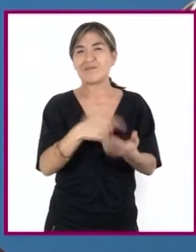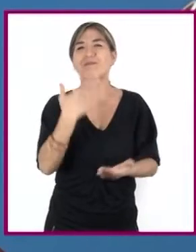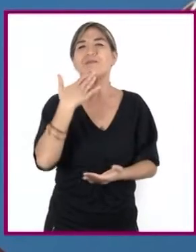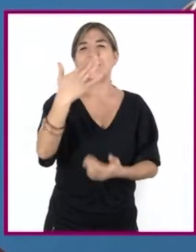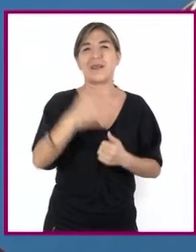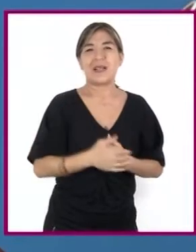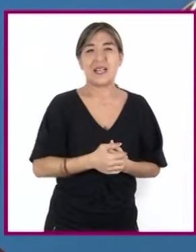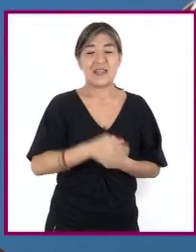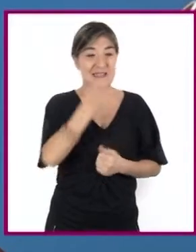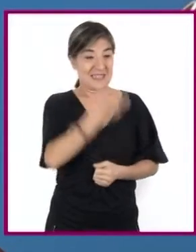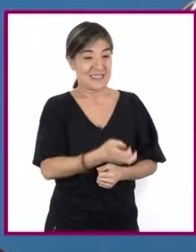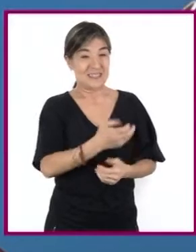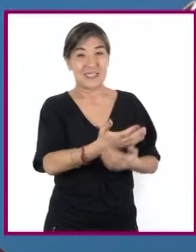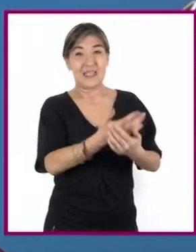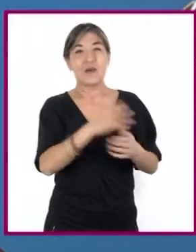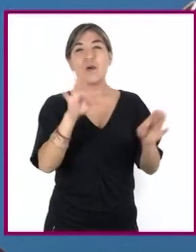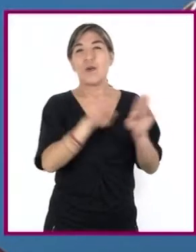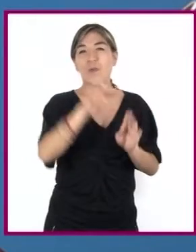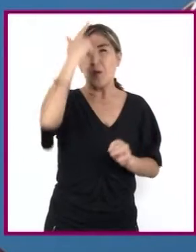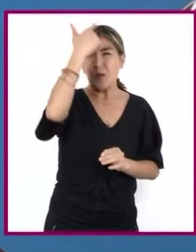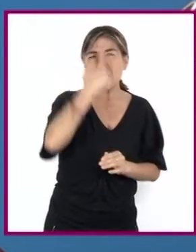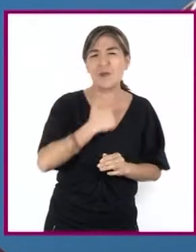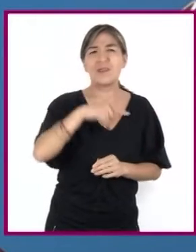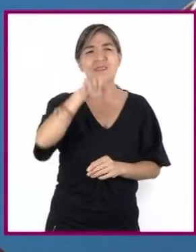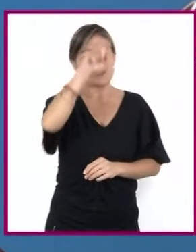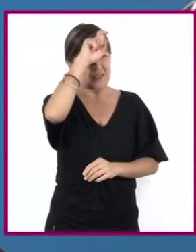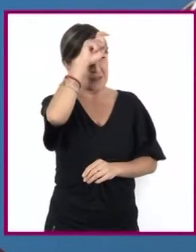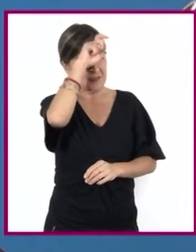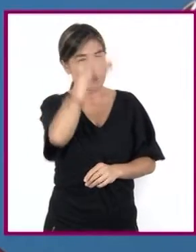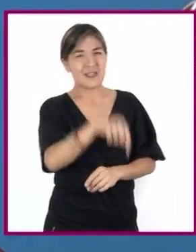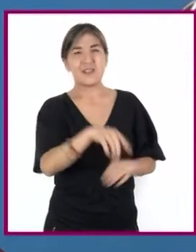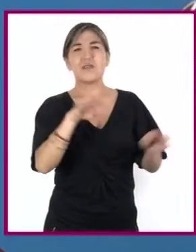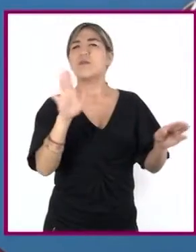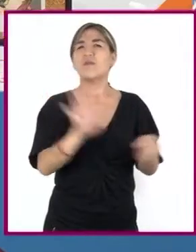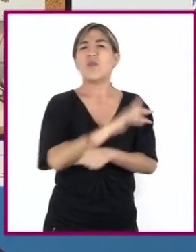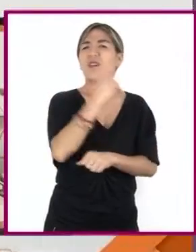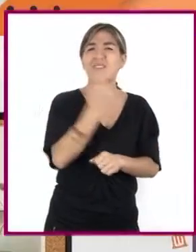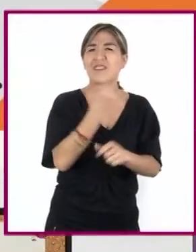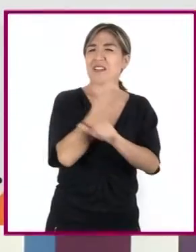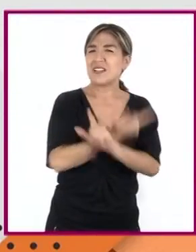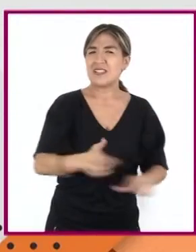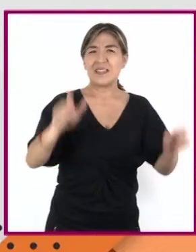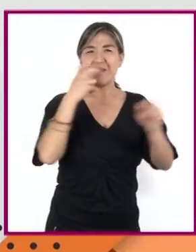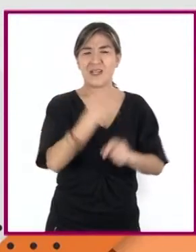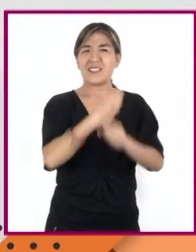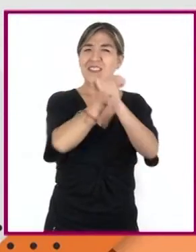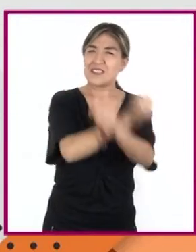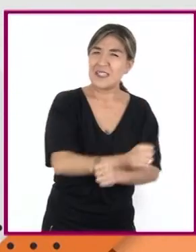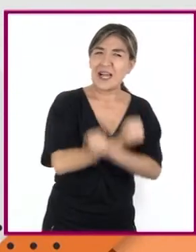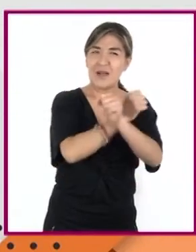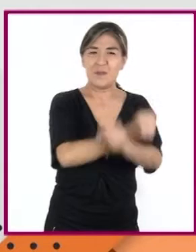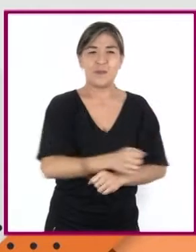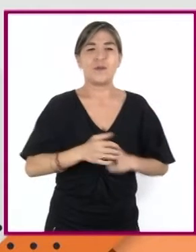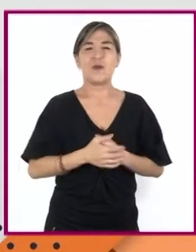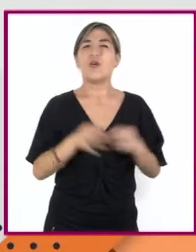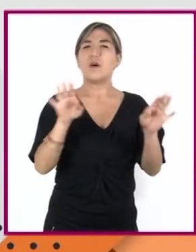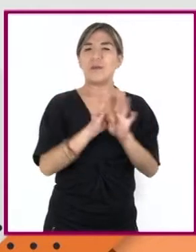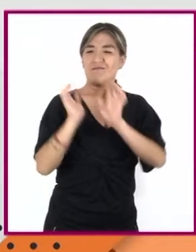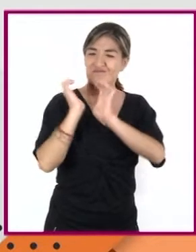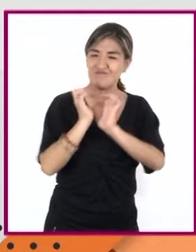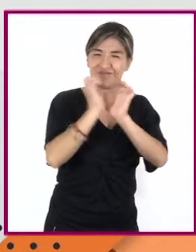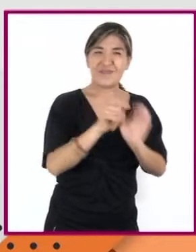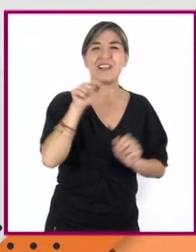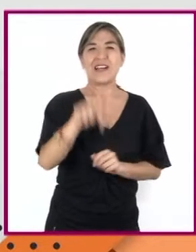Oh, amada noche egipcia, ¿por qué nos librasteis de la esclavitud? Llevad la carga del hombre